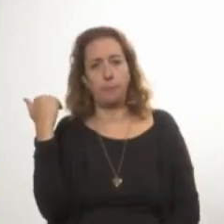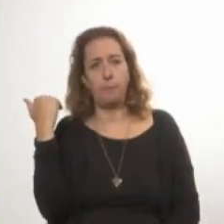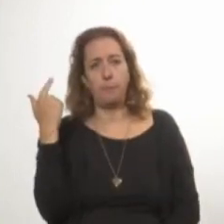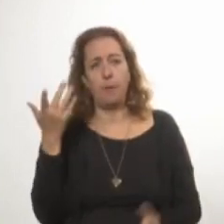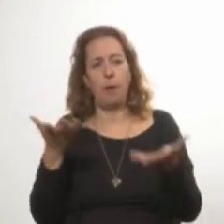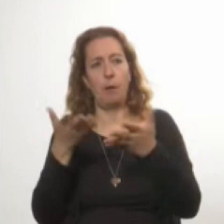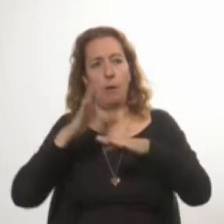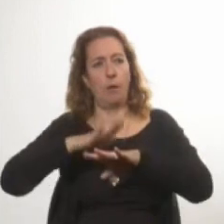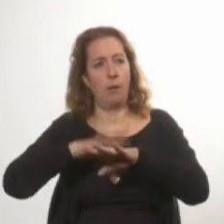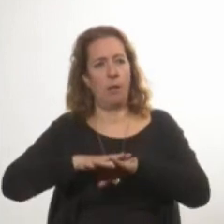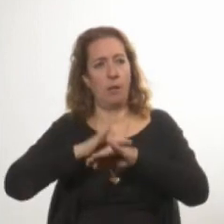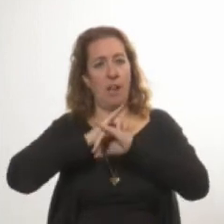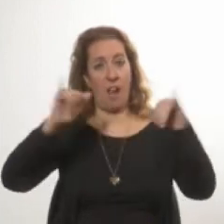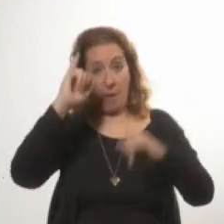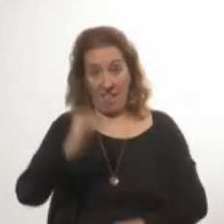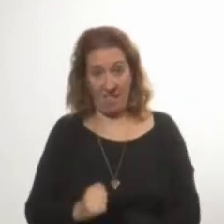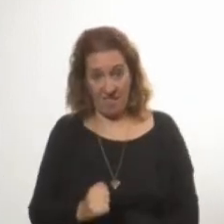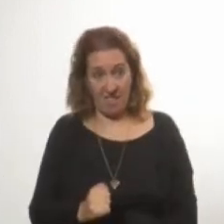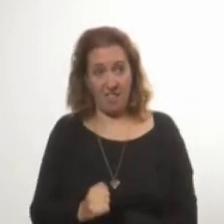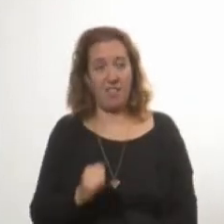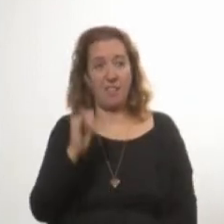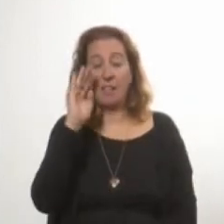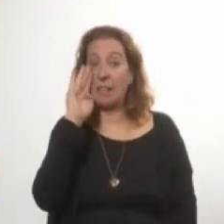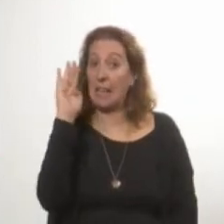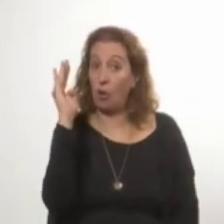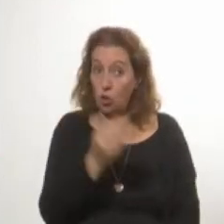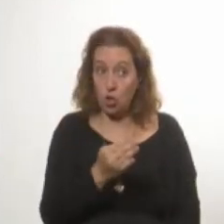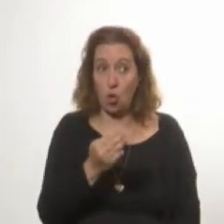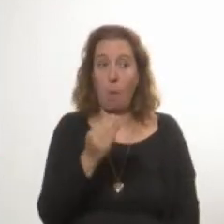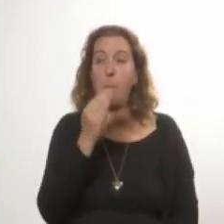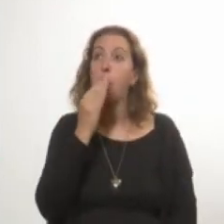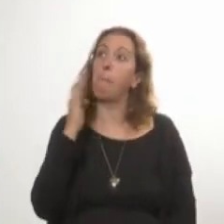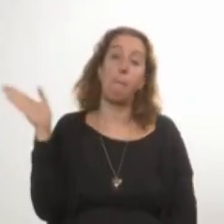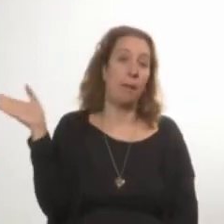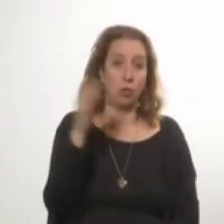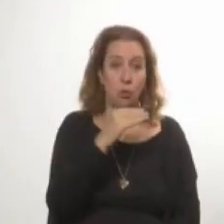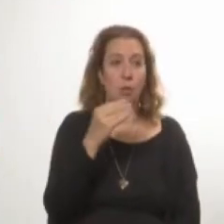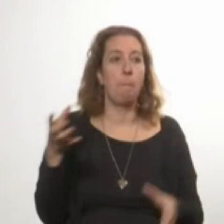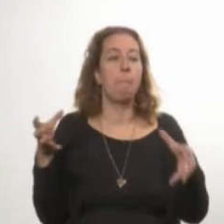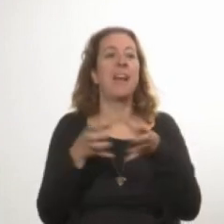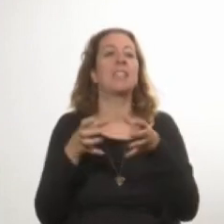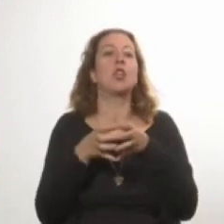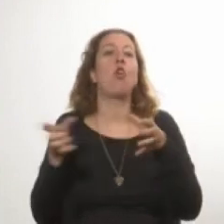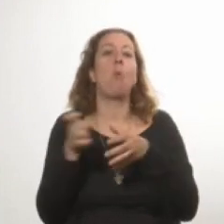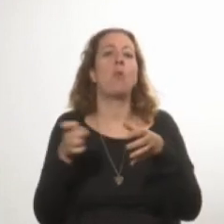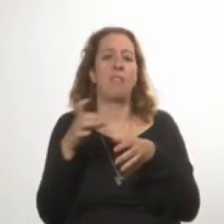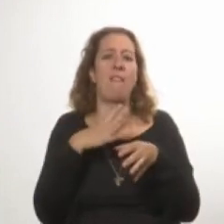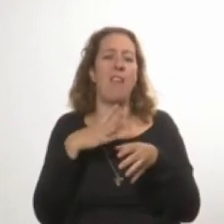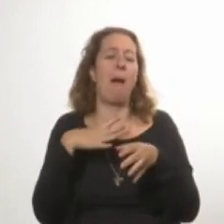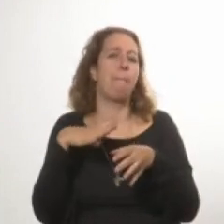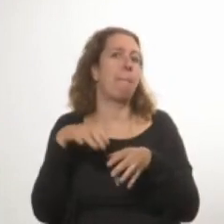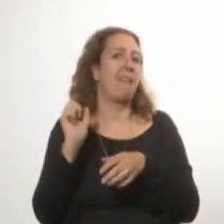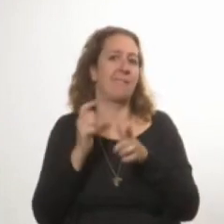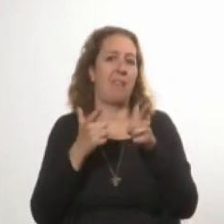encargado de la campaña del sí, reconoció públicamente que el Partido Comunista tenía más armas que